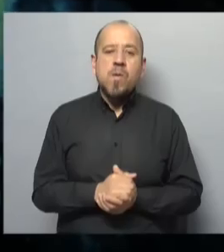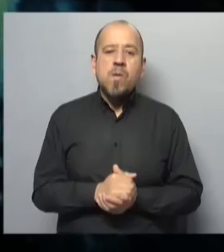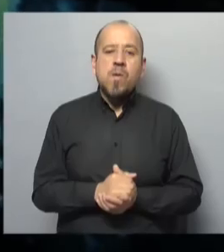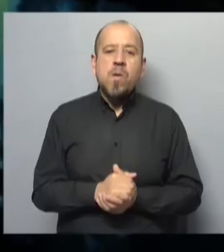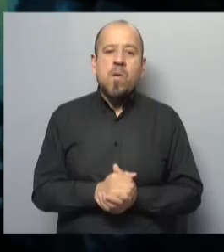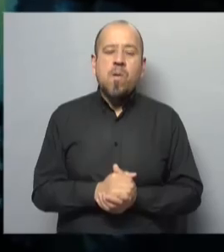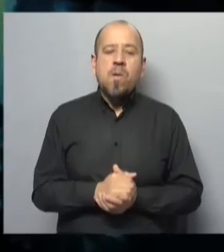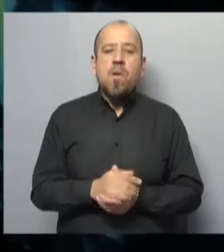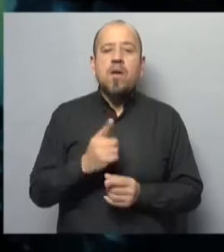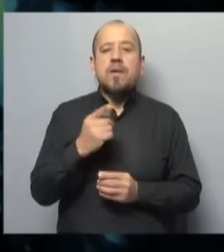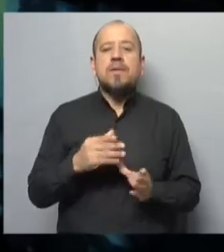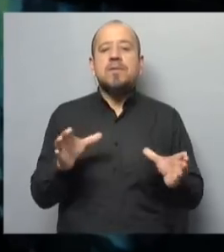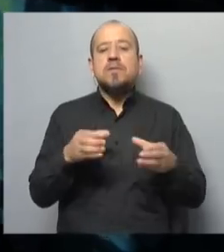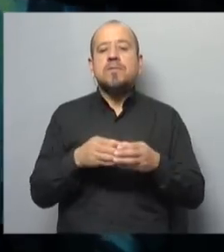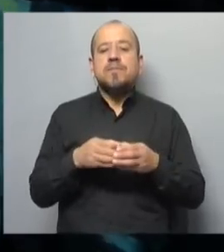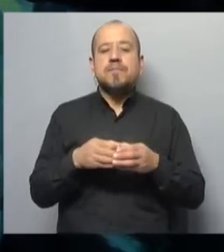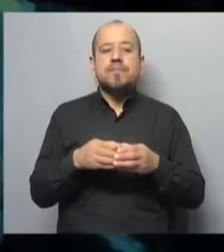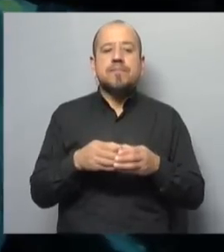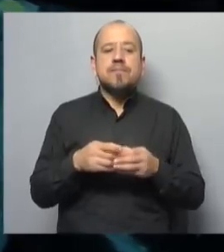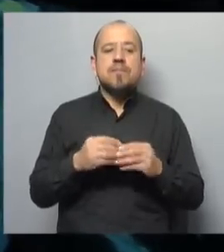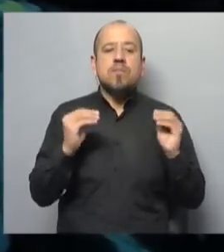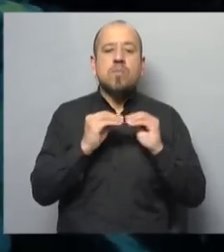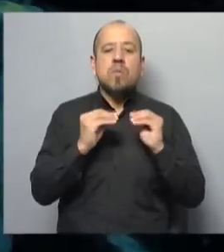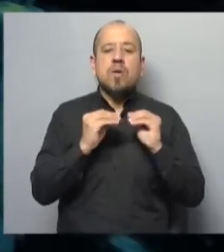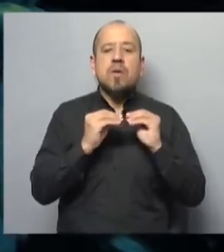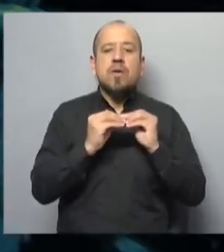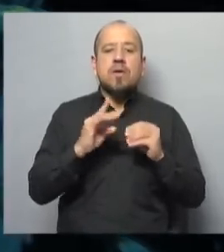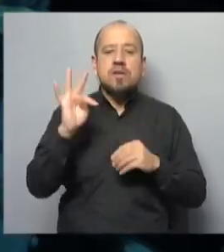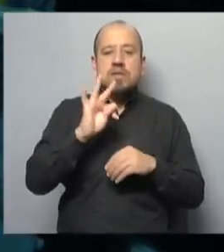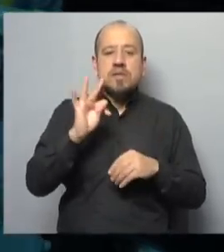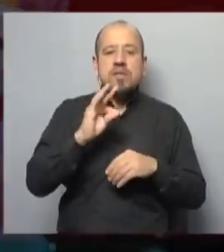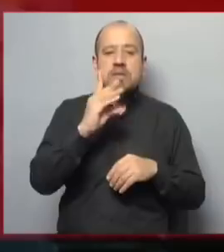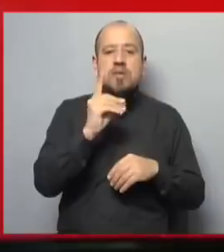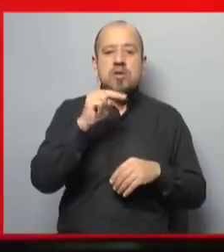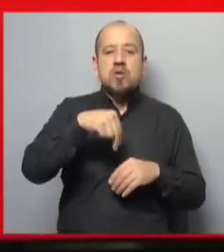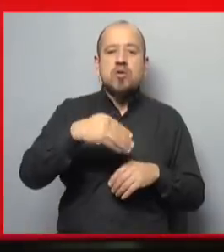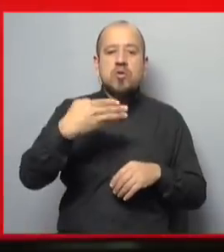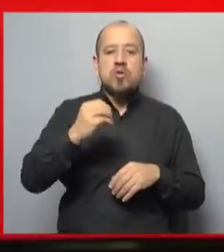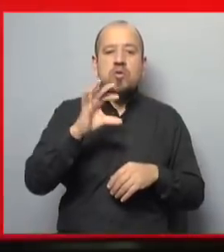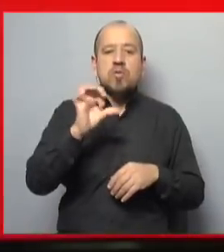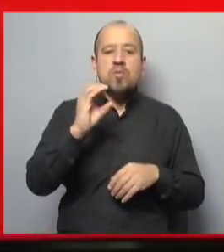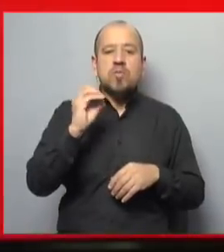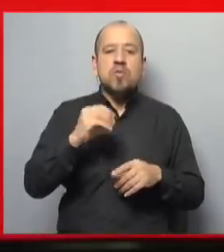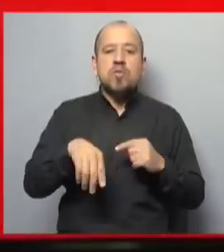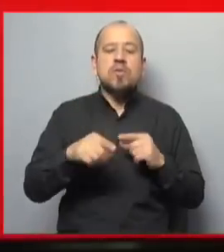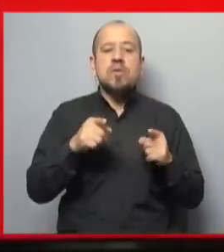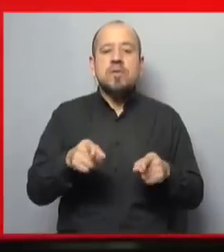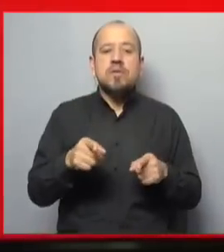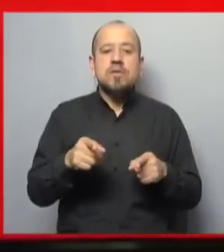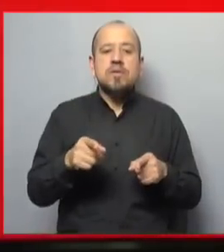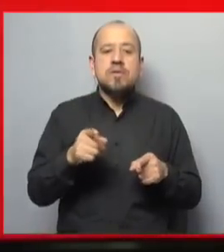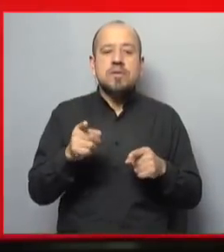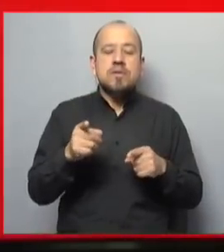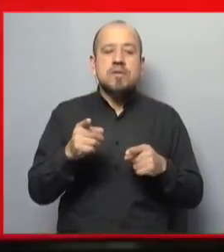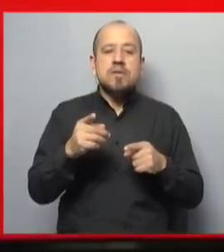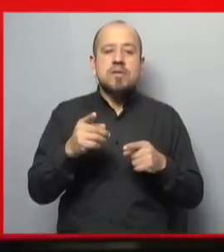eso es un grupo de un grupo de compañeros de los talleres don bosco tiene la confirmación el que está a la derecha